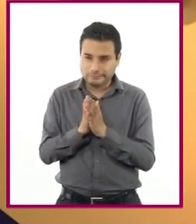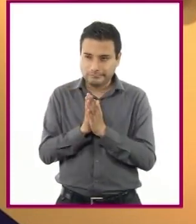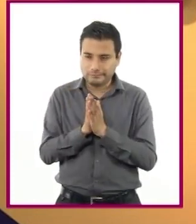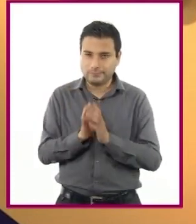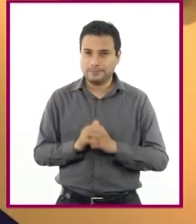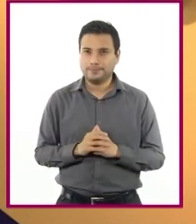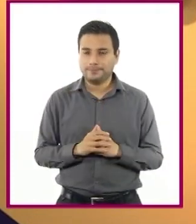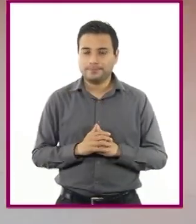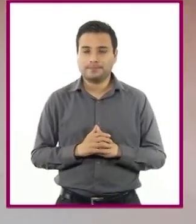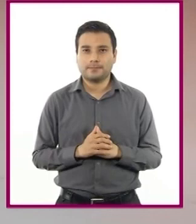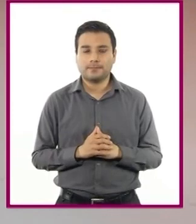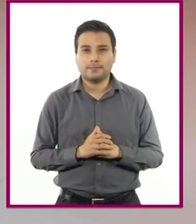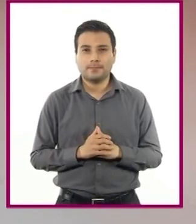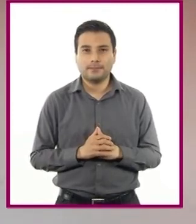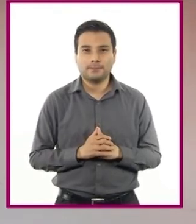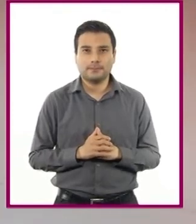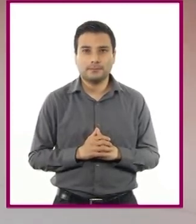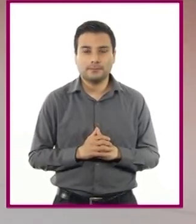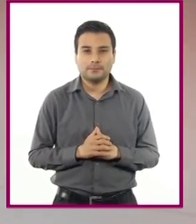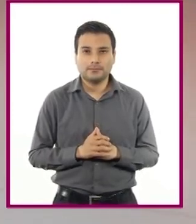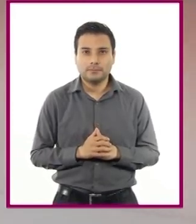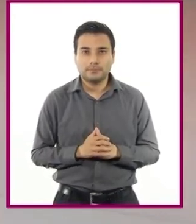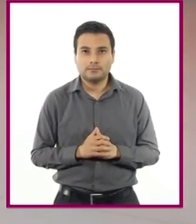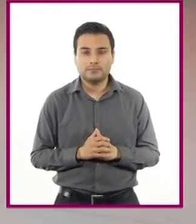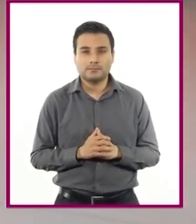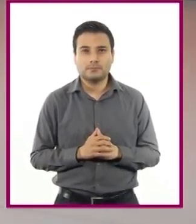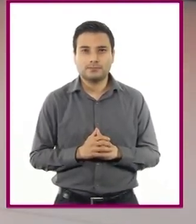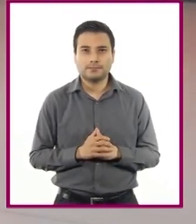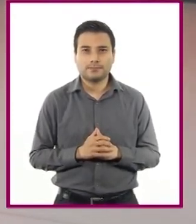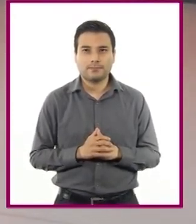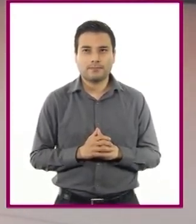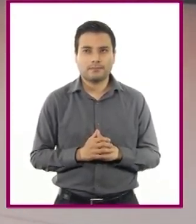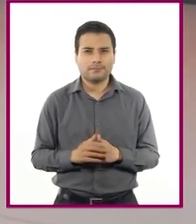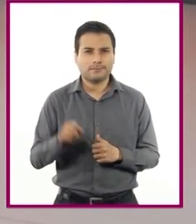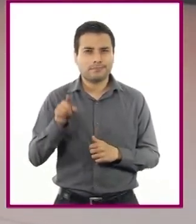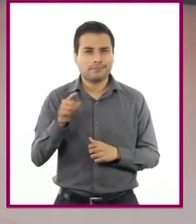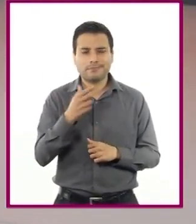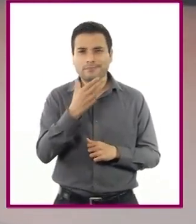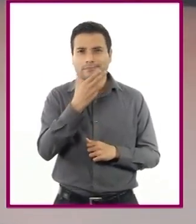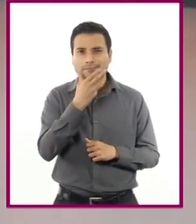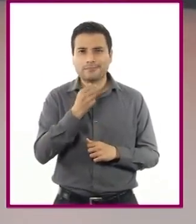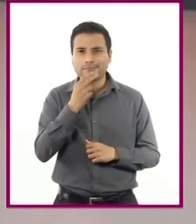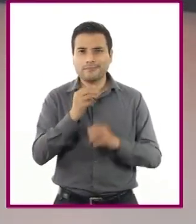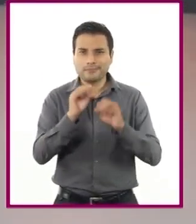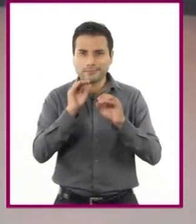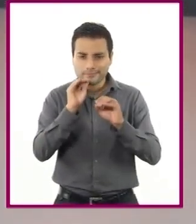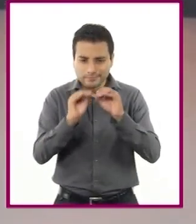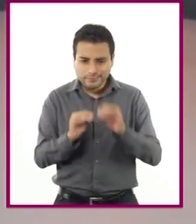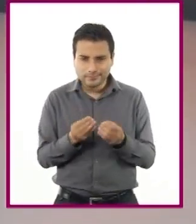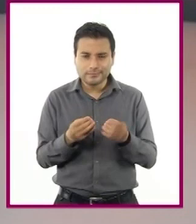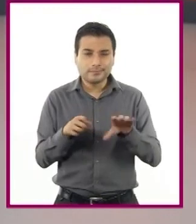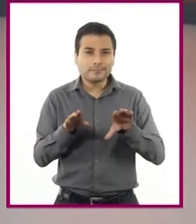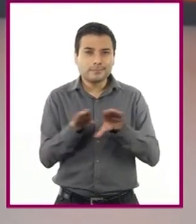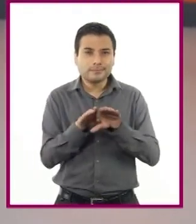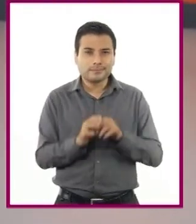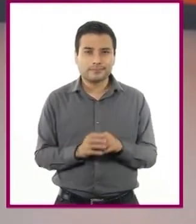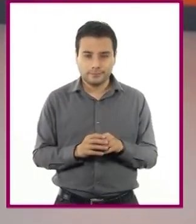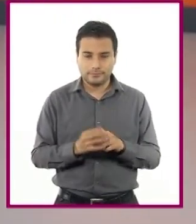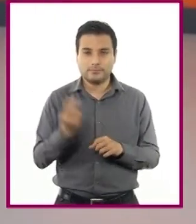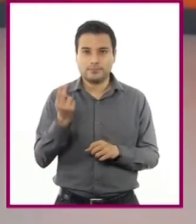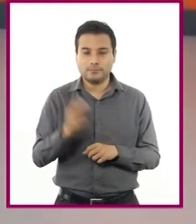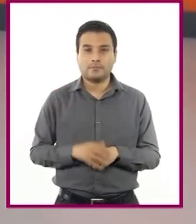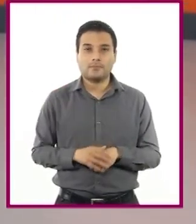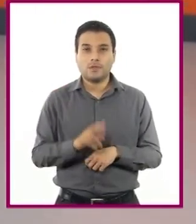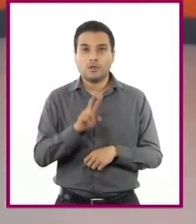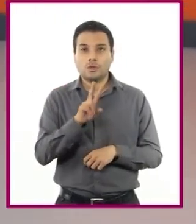un candil especial. El molde que requiere mandar a hacer para esas velas debe tener 250